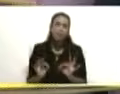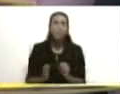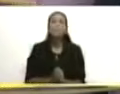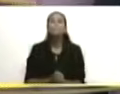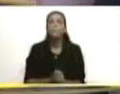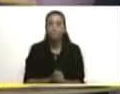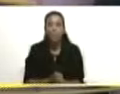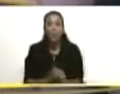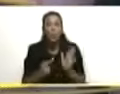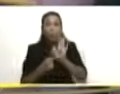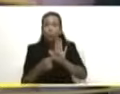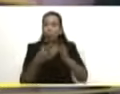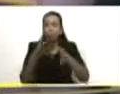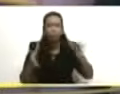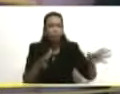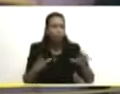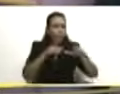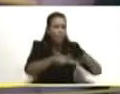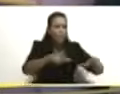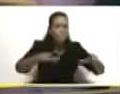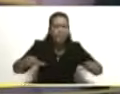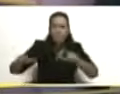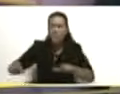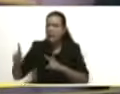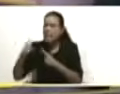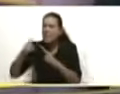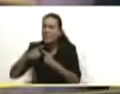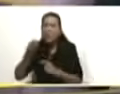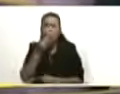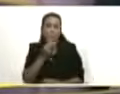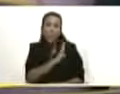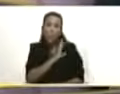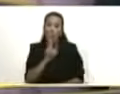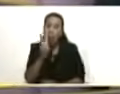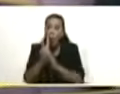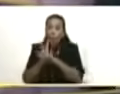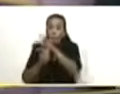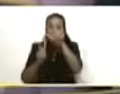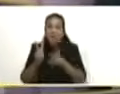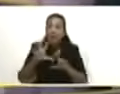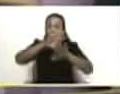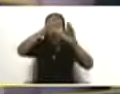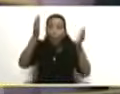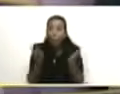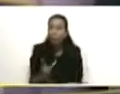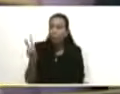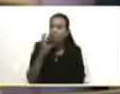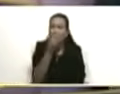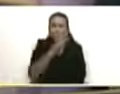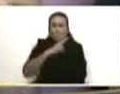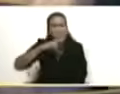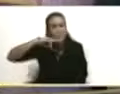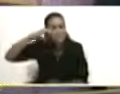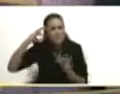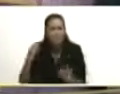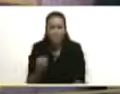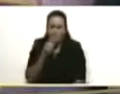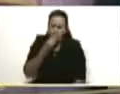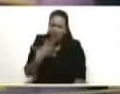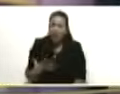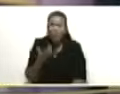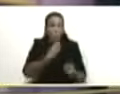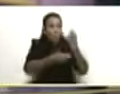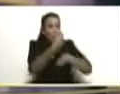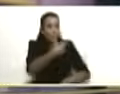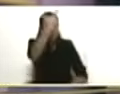presentar mucha cantidad de platos. La comida venezolana es una de las comidas más sabrosas del mundo, hay que decirlo, cómo se vende en el